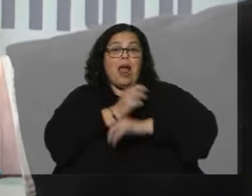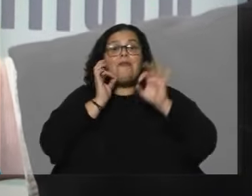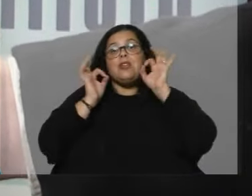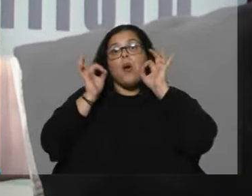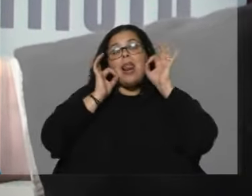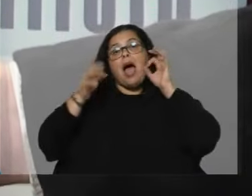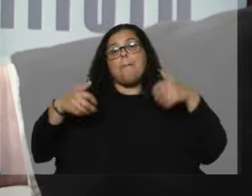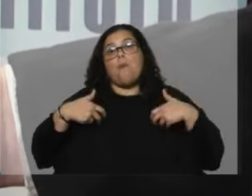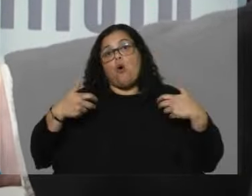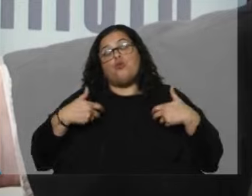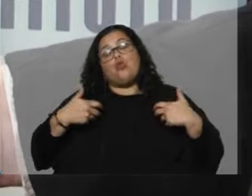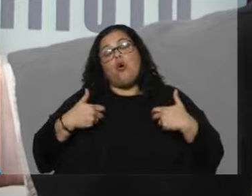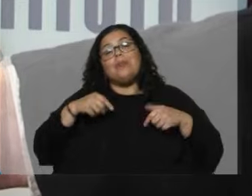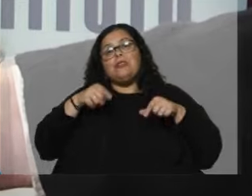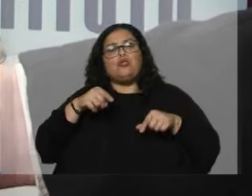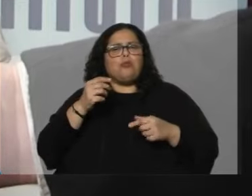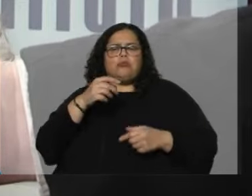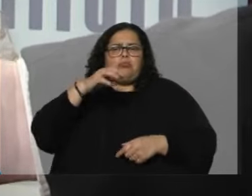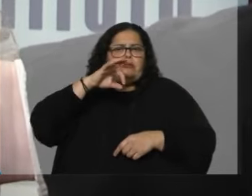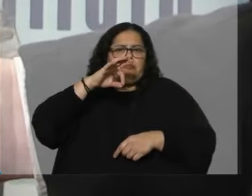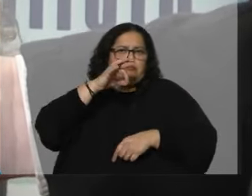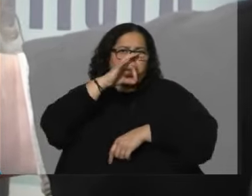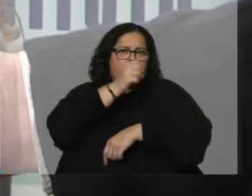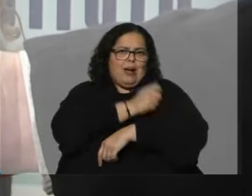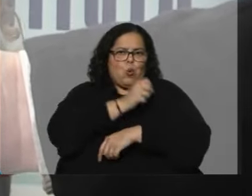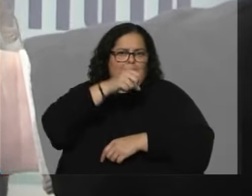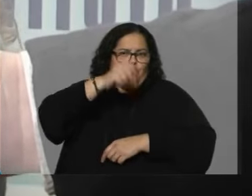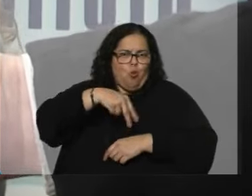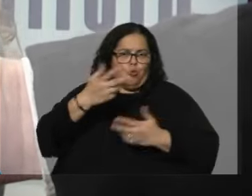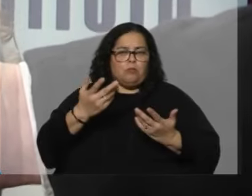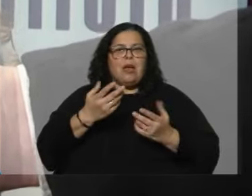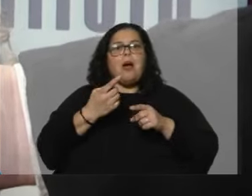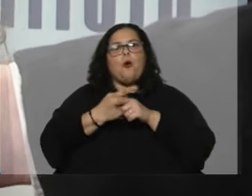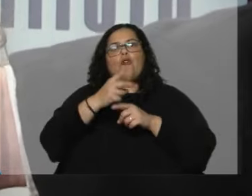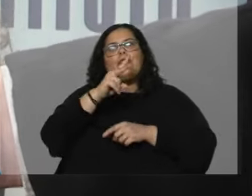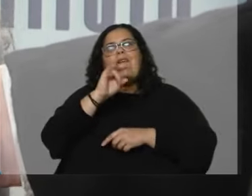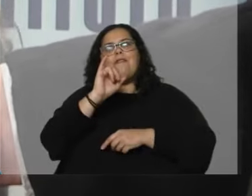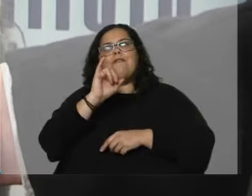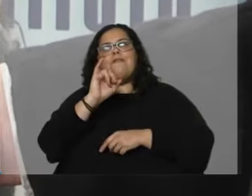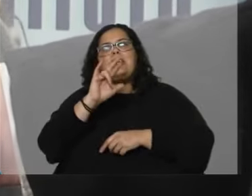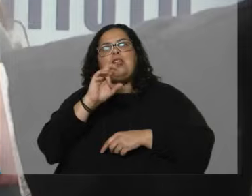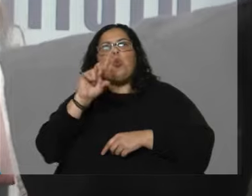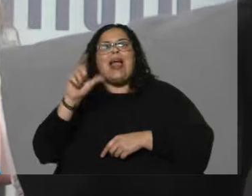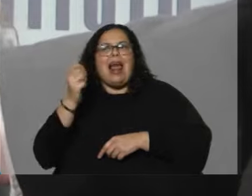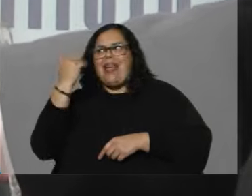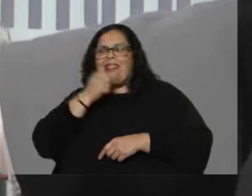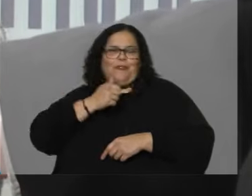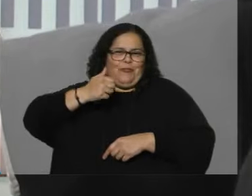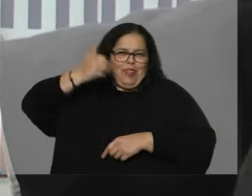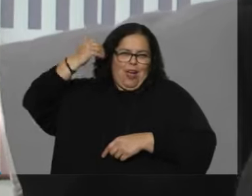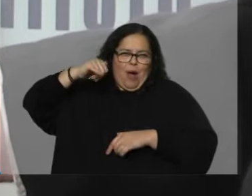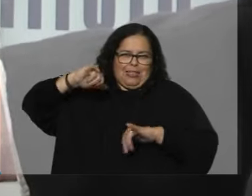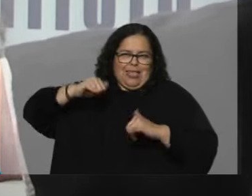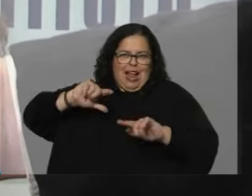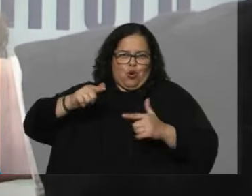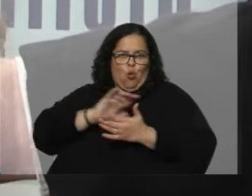vacunas clásicas antivariólicas, las vacunas que usamos para la viruela antigua, aquella que ya hemos erradicado,